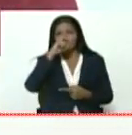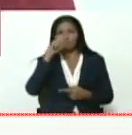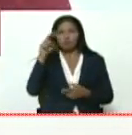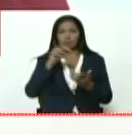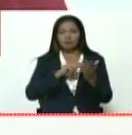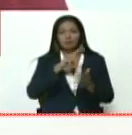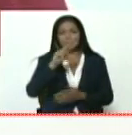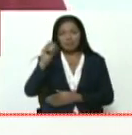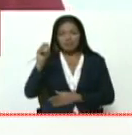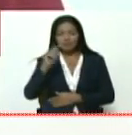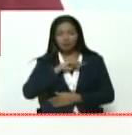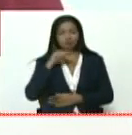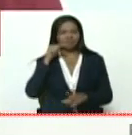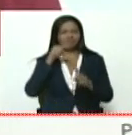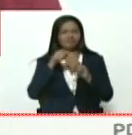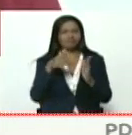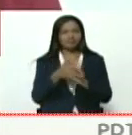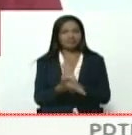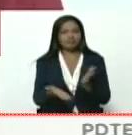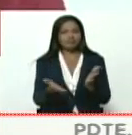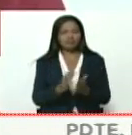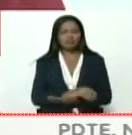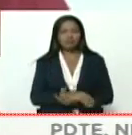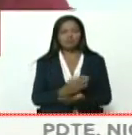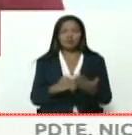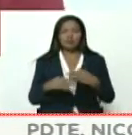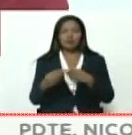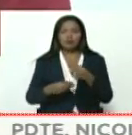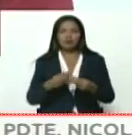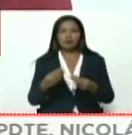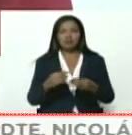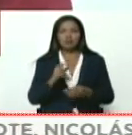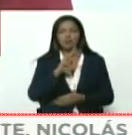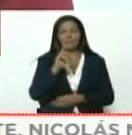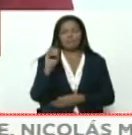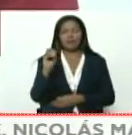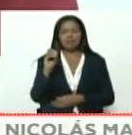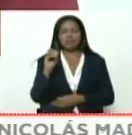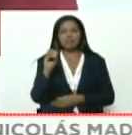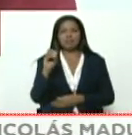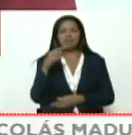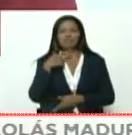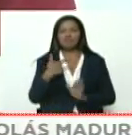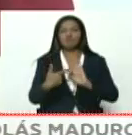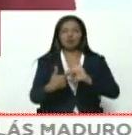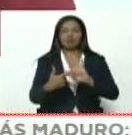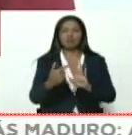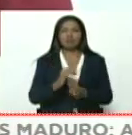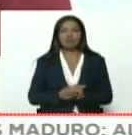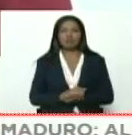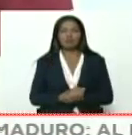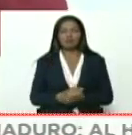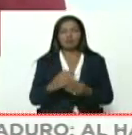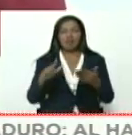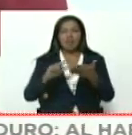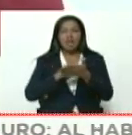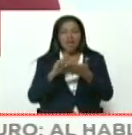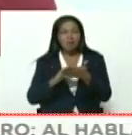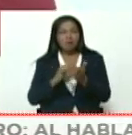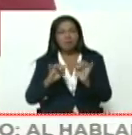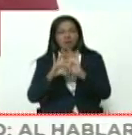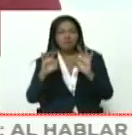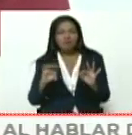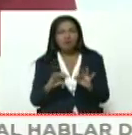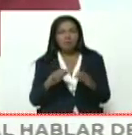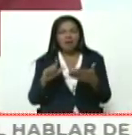2020 hemos definido que vamos a lanzar 20 grandes publicaciones, grandes libros de teoría,